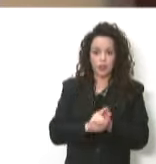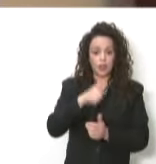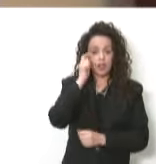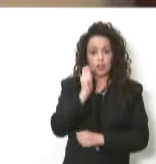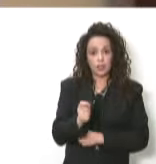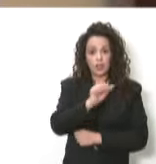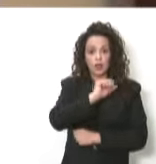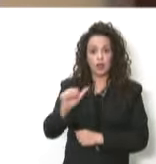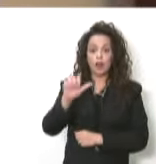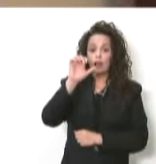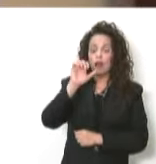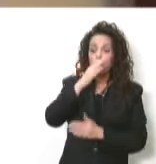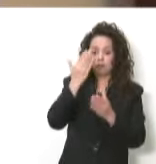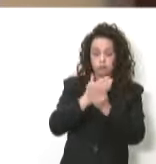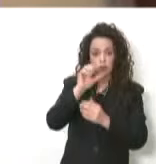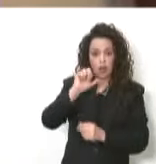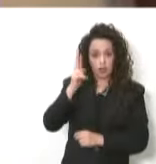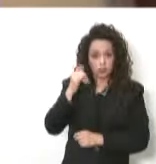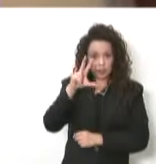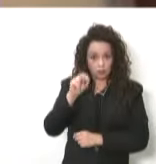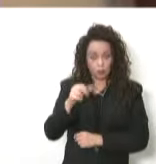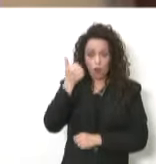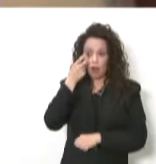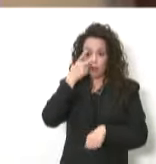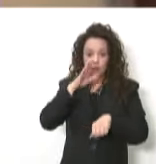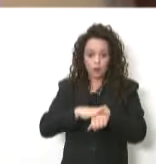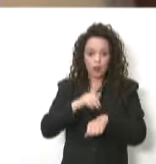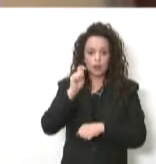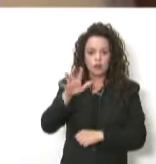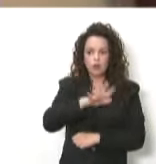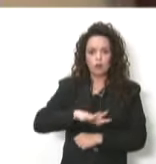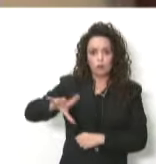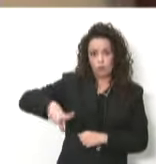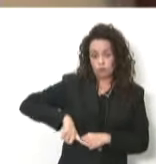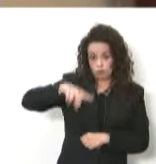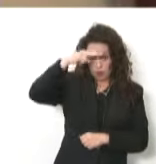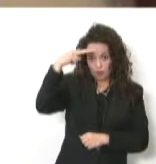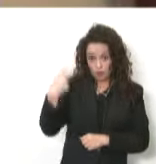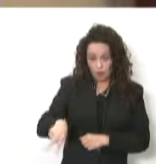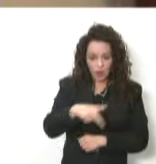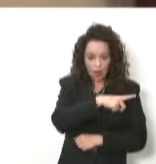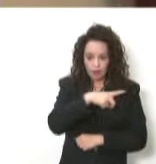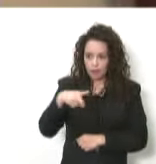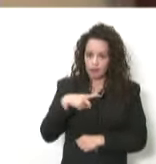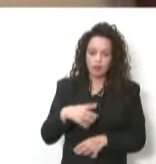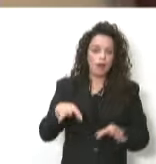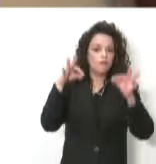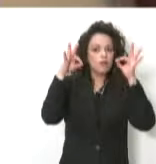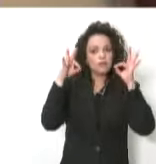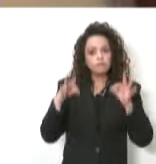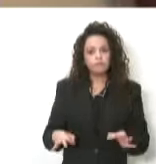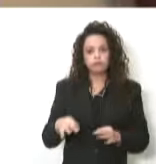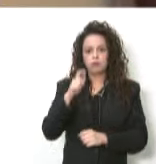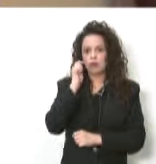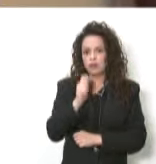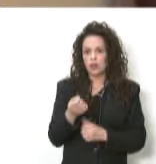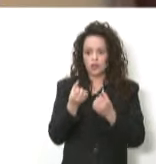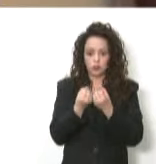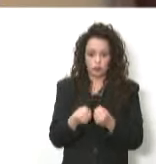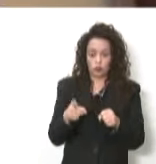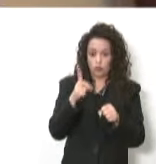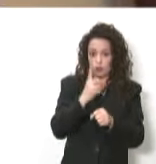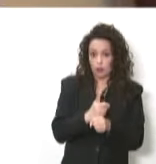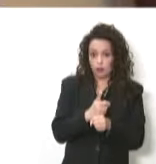Archivos, la Administración Pública Mexicana tiene el deber de garantizar a la sociedad la